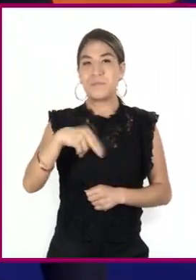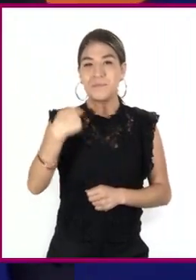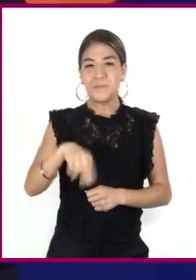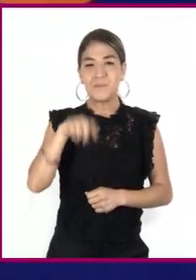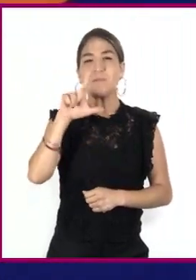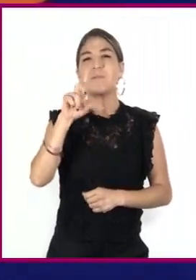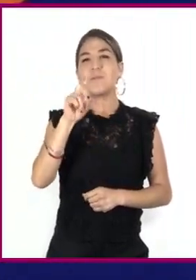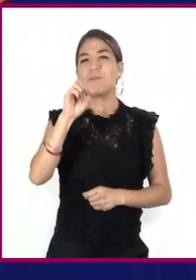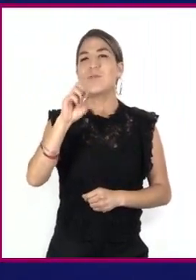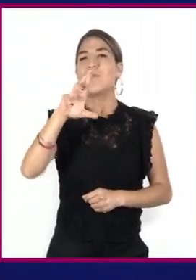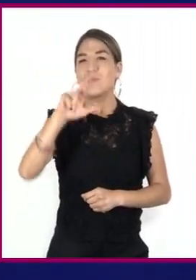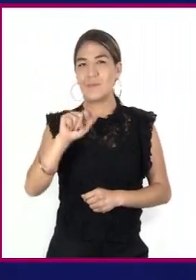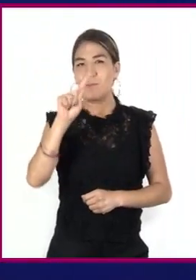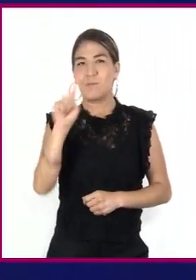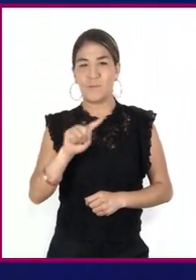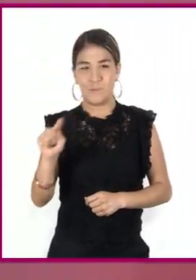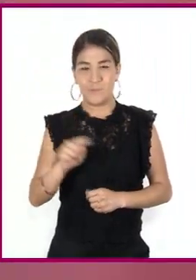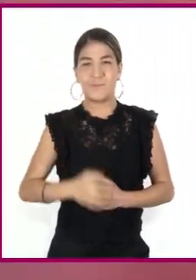Martínez López.